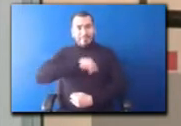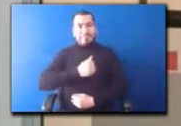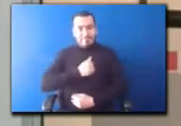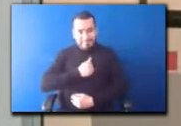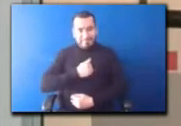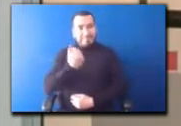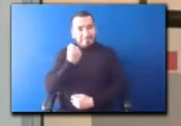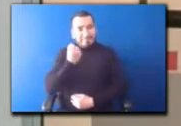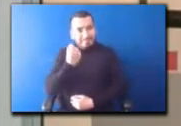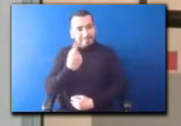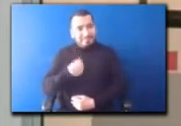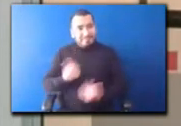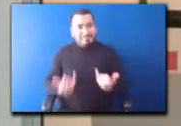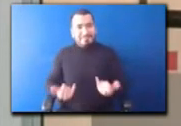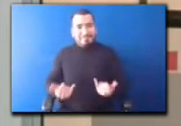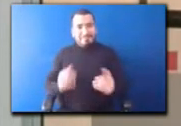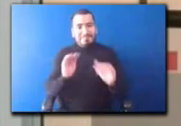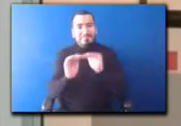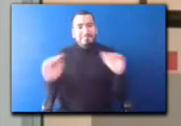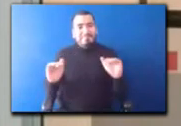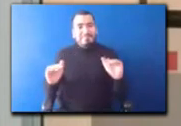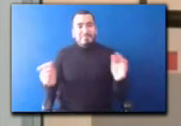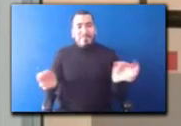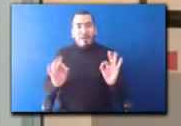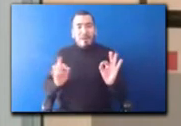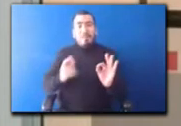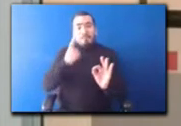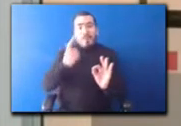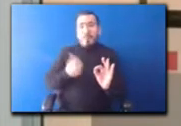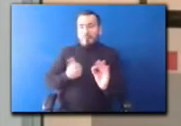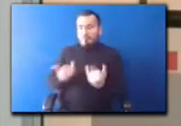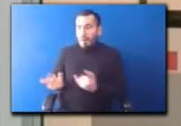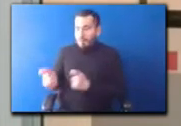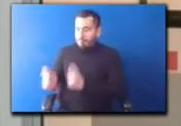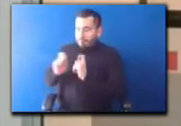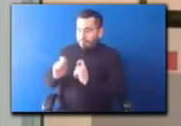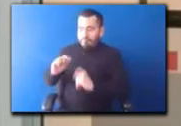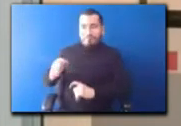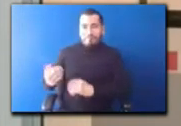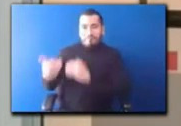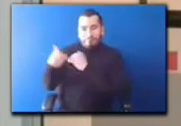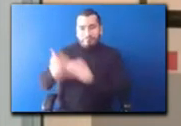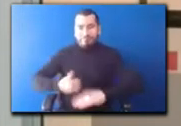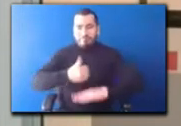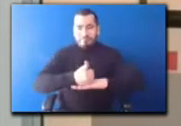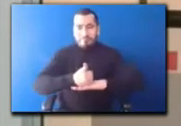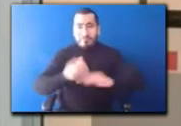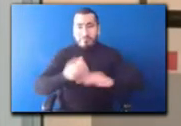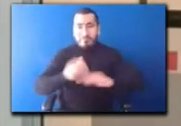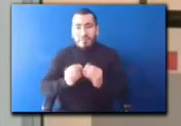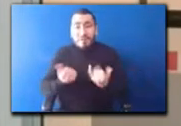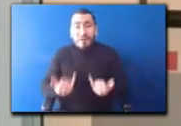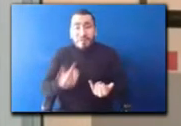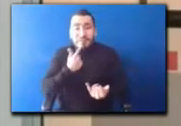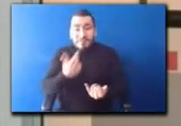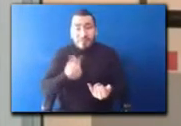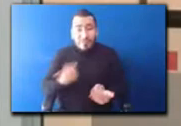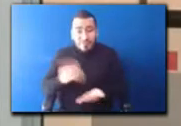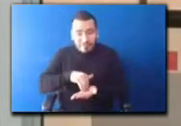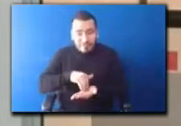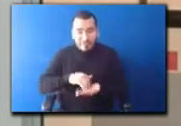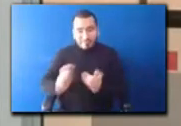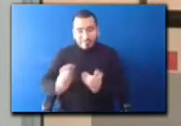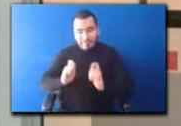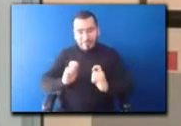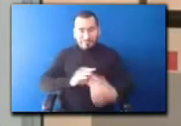liderar organizaciones y me preparé para llegar acá y hoy con mucho orgullo puedo decir que estoy de vuelta en mi casa. Es un verdadero honor